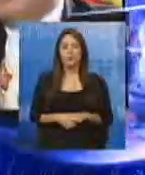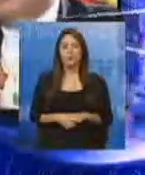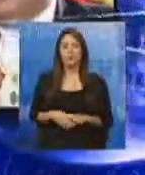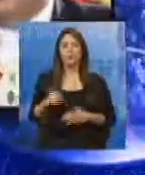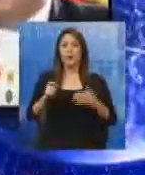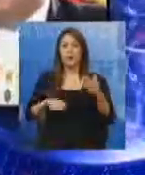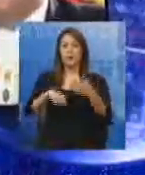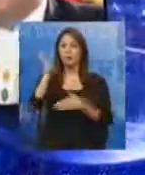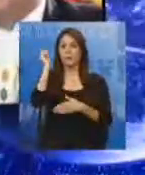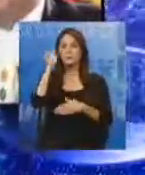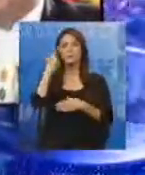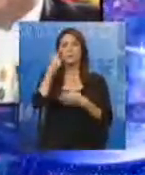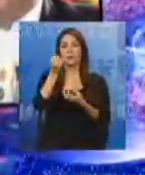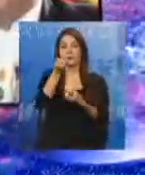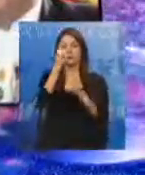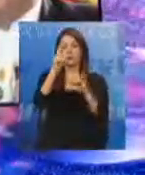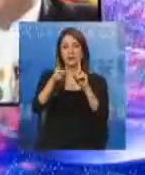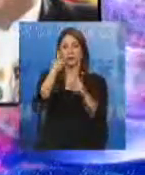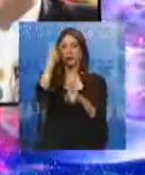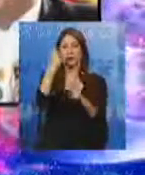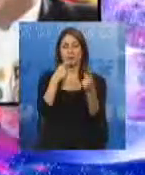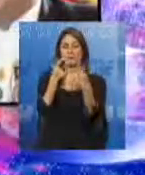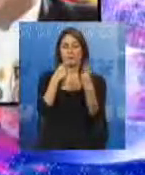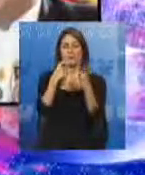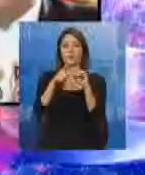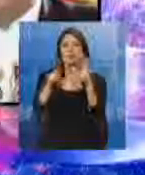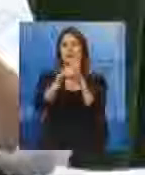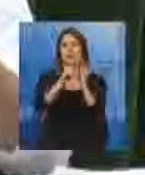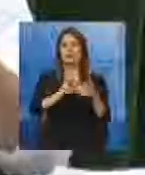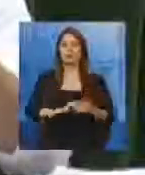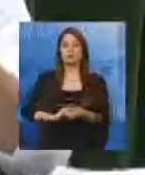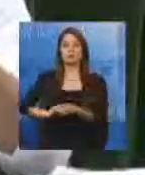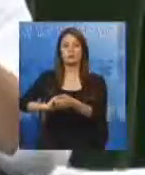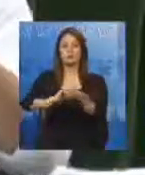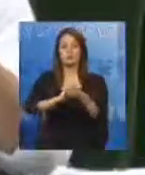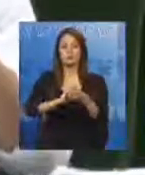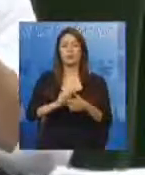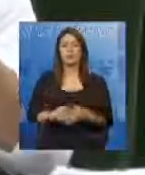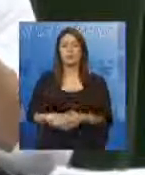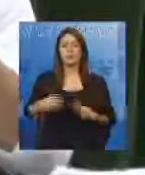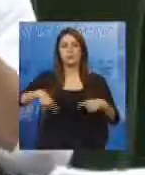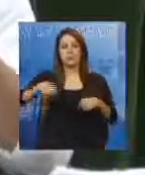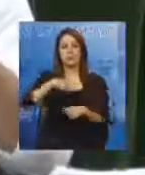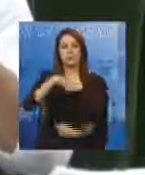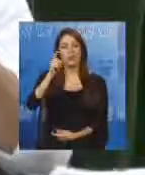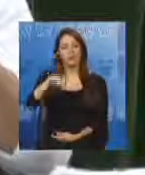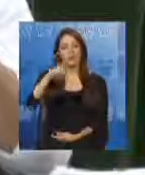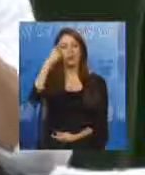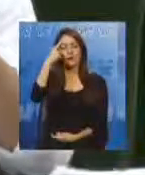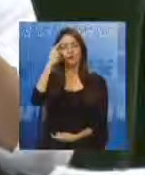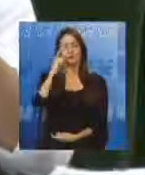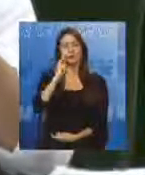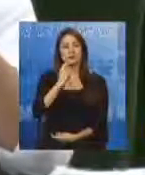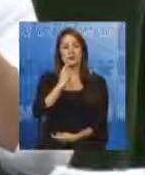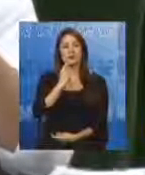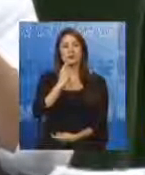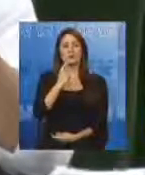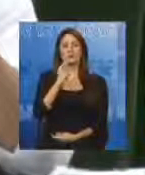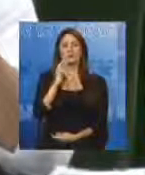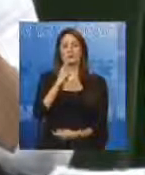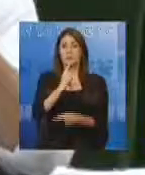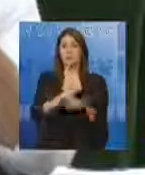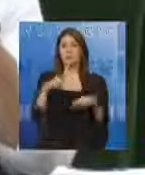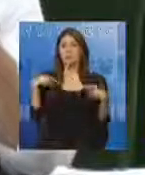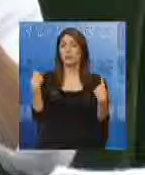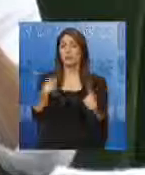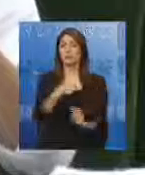Aprobación del informe para segundo debate de la ley solidaria. No, compañeros, sensatez. ¿No? Sensatez. Esto ha sido muy